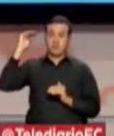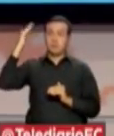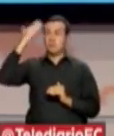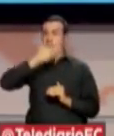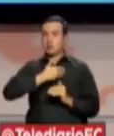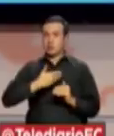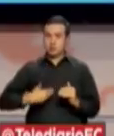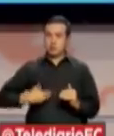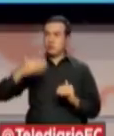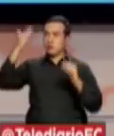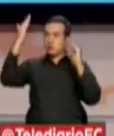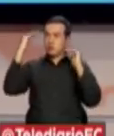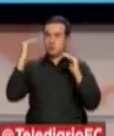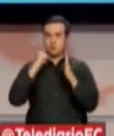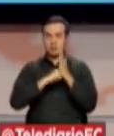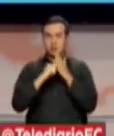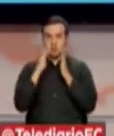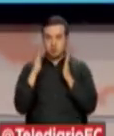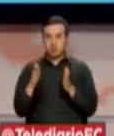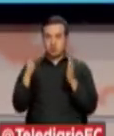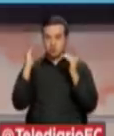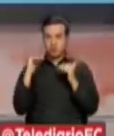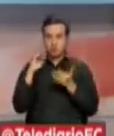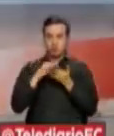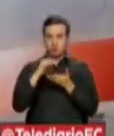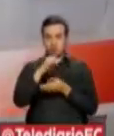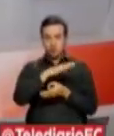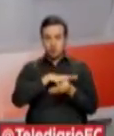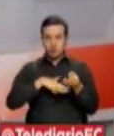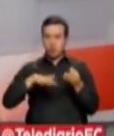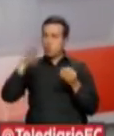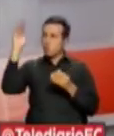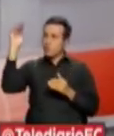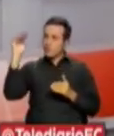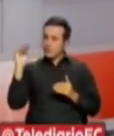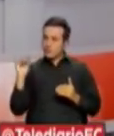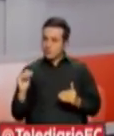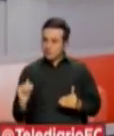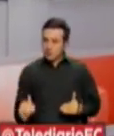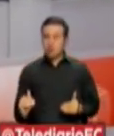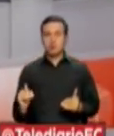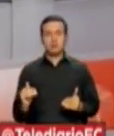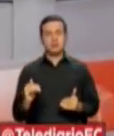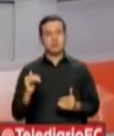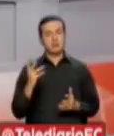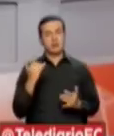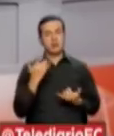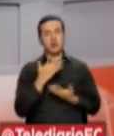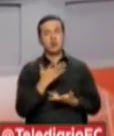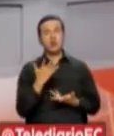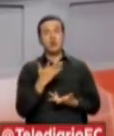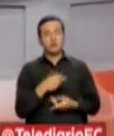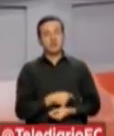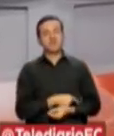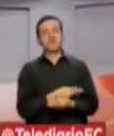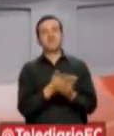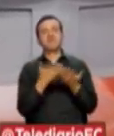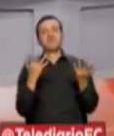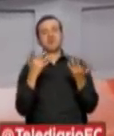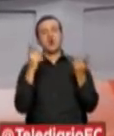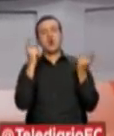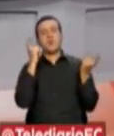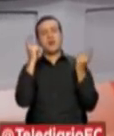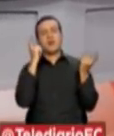presidente va pasando por los ministros los zonales hacia abajo y es una manera injusta de distribuir la